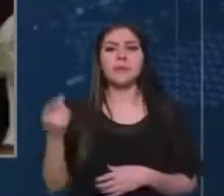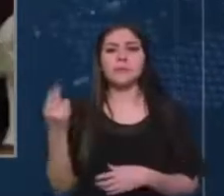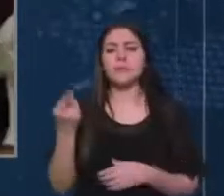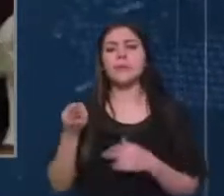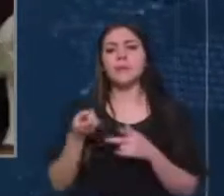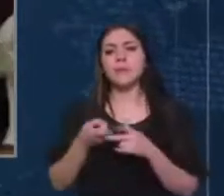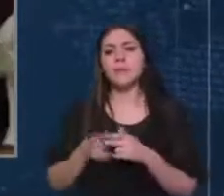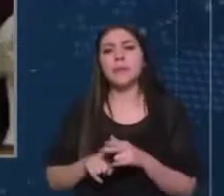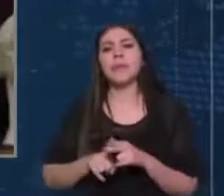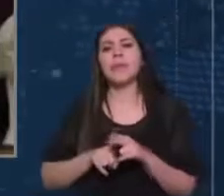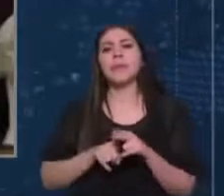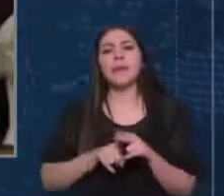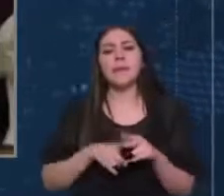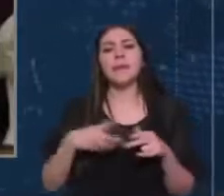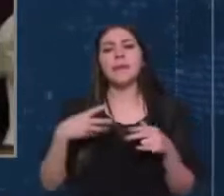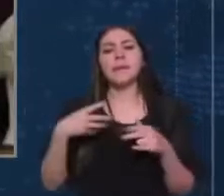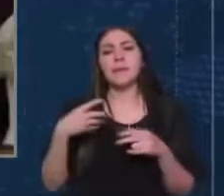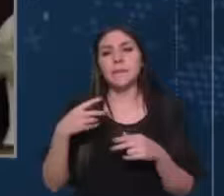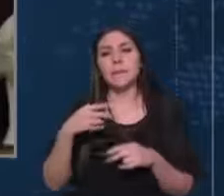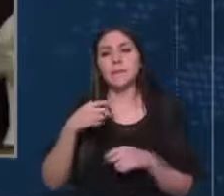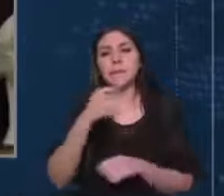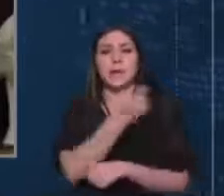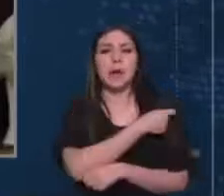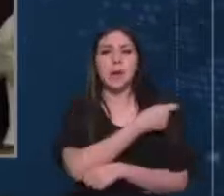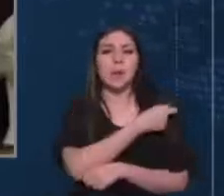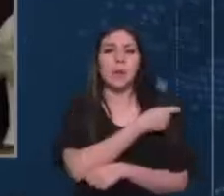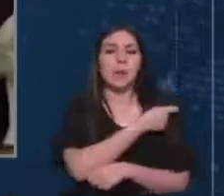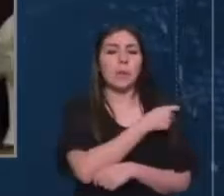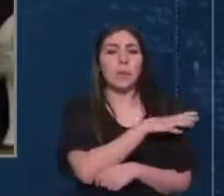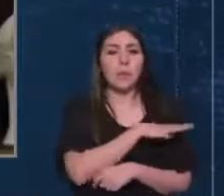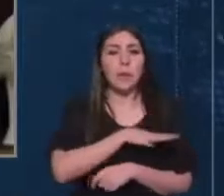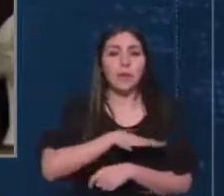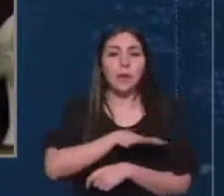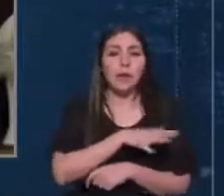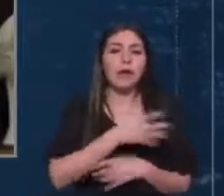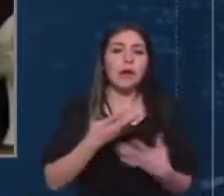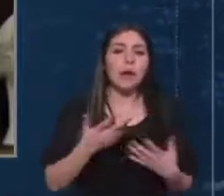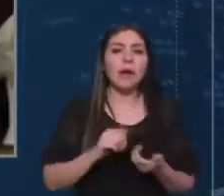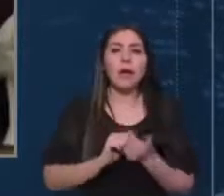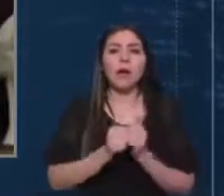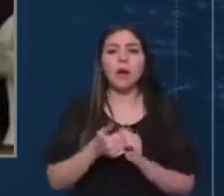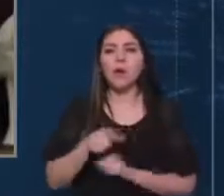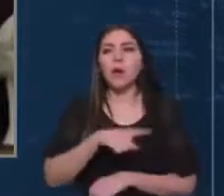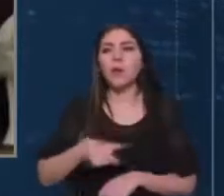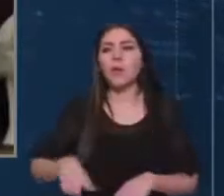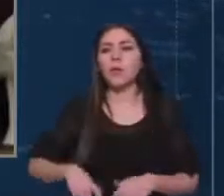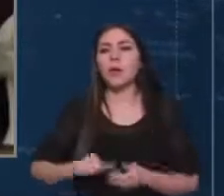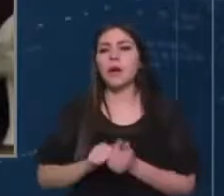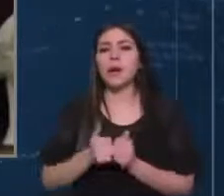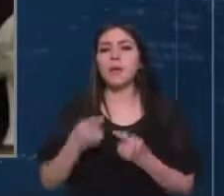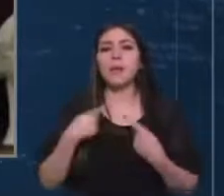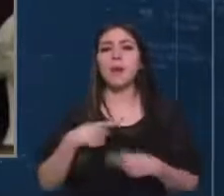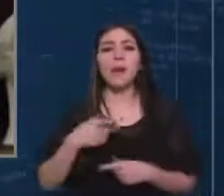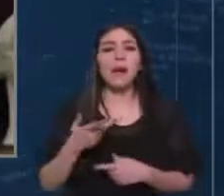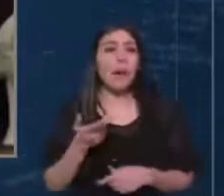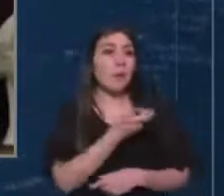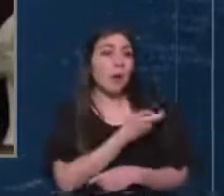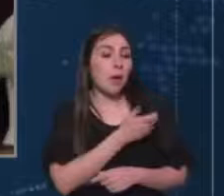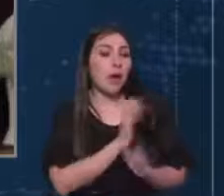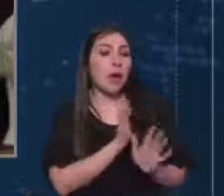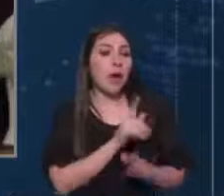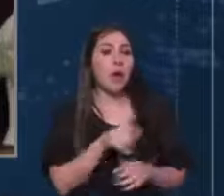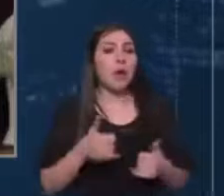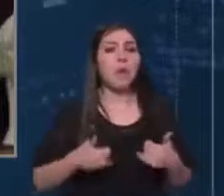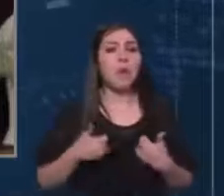de vacunación, y entonces, pues finalmente los gobiernos abren todo, las poblaciones se relajan, y en particular los jóvenes son